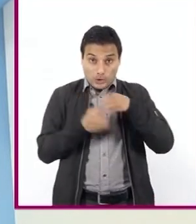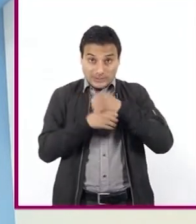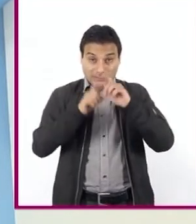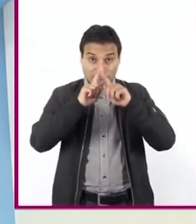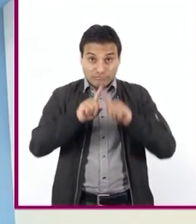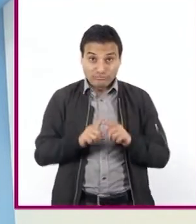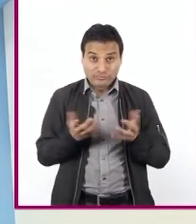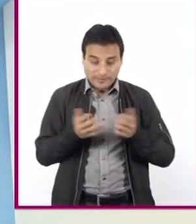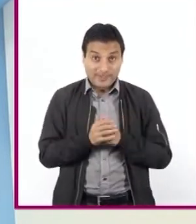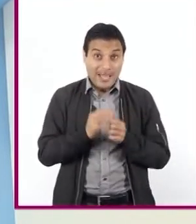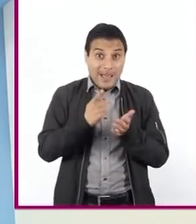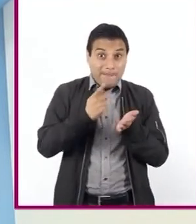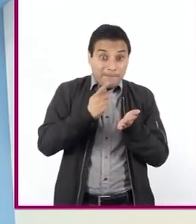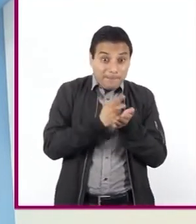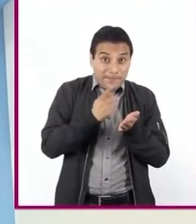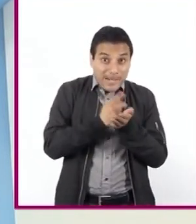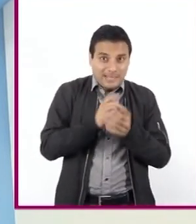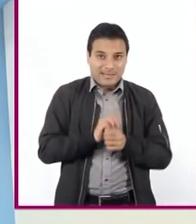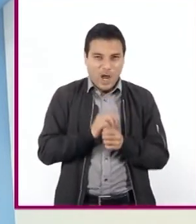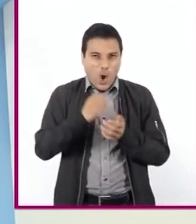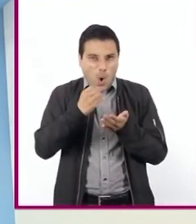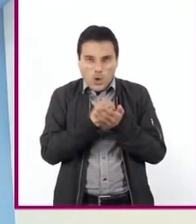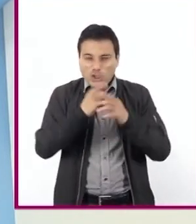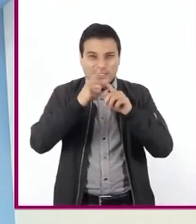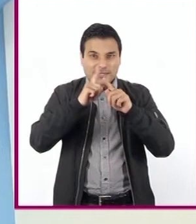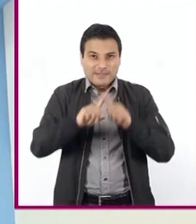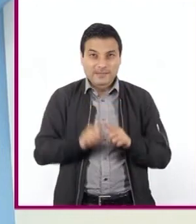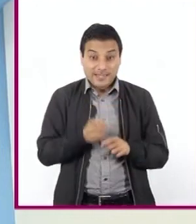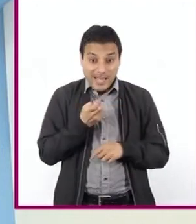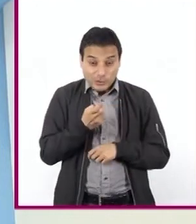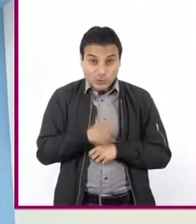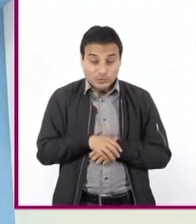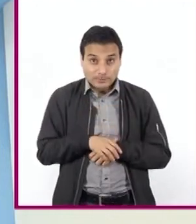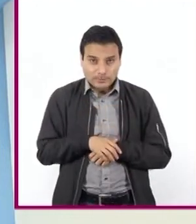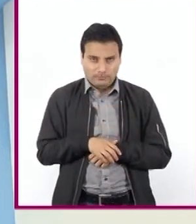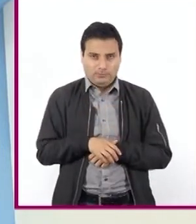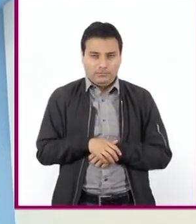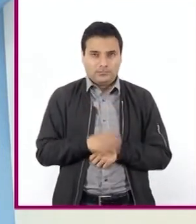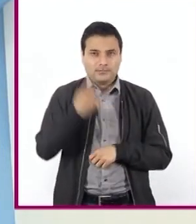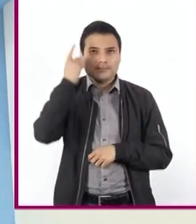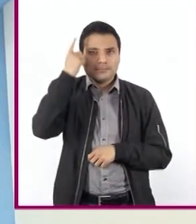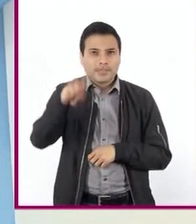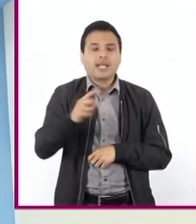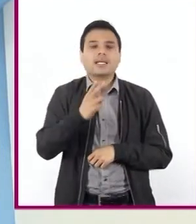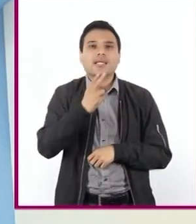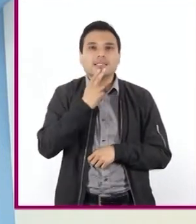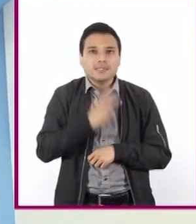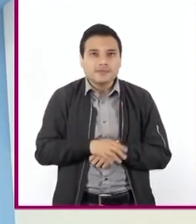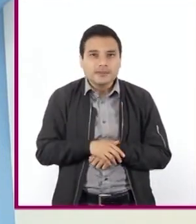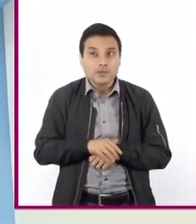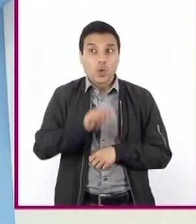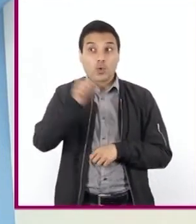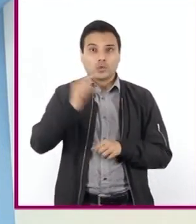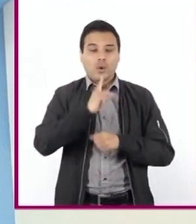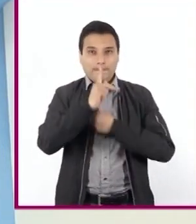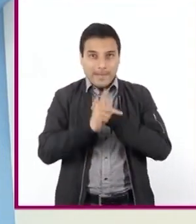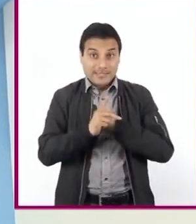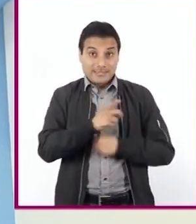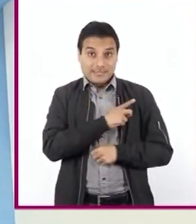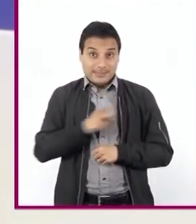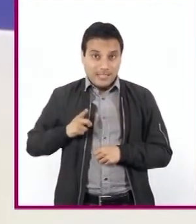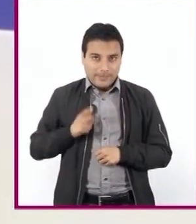caso de la plata y los metales preciosos, estos eran utilizados para pagar sus deudas y gastos